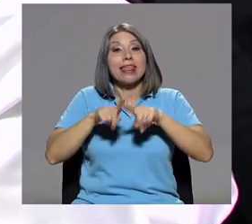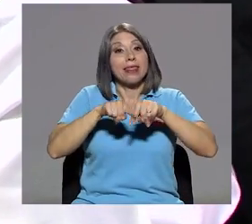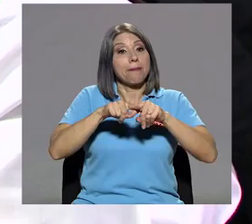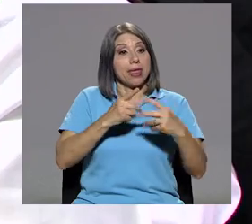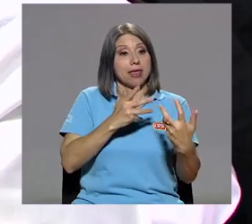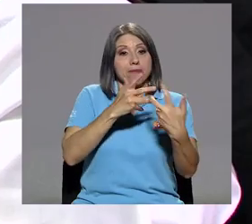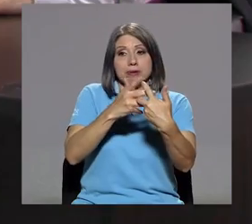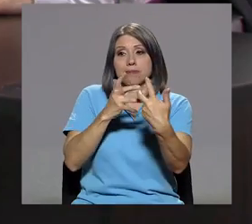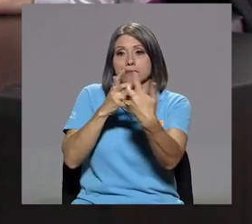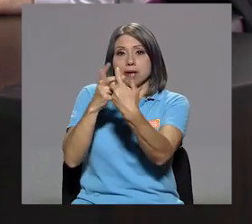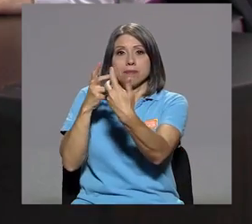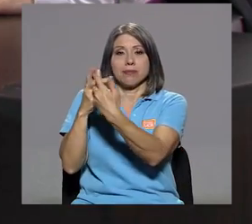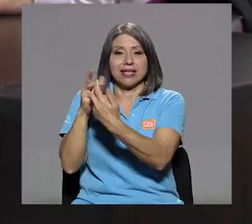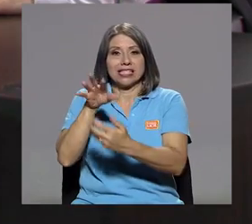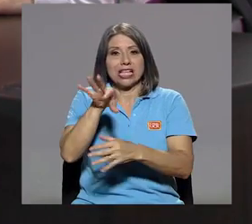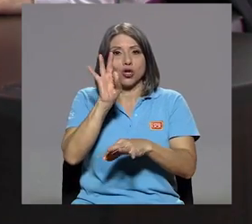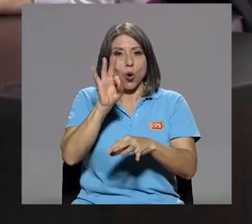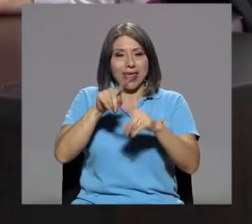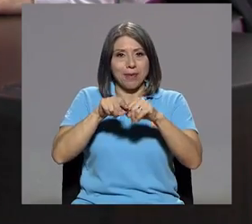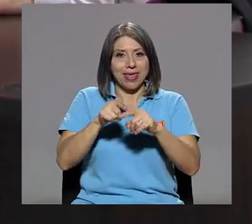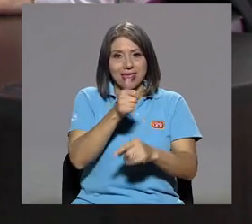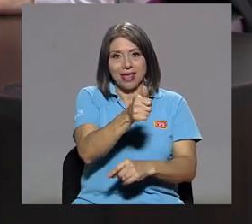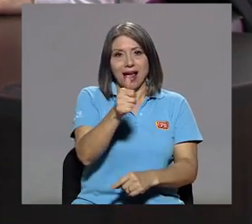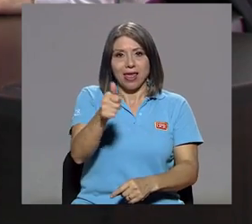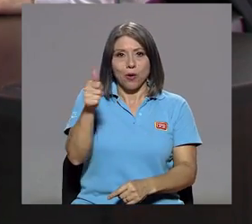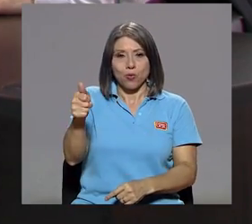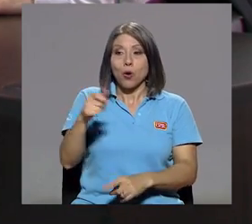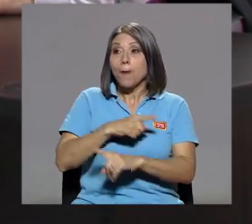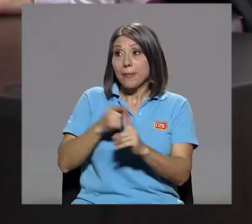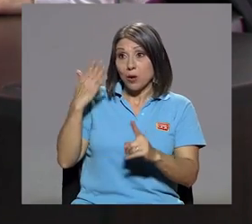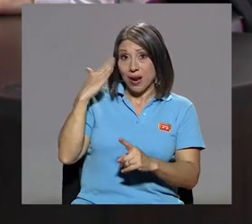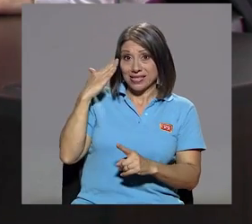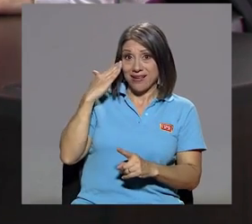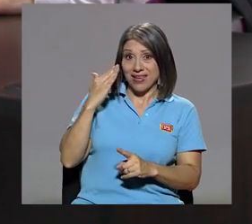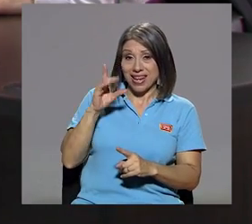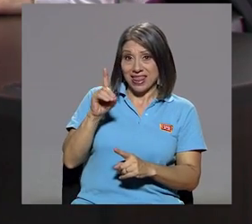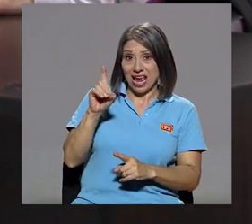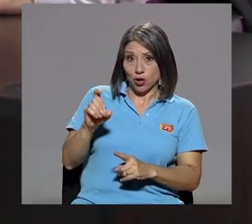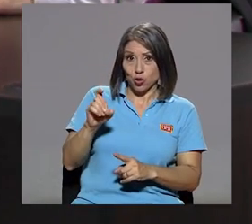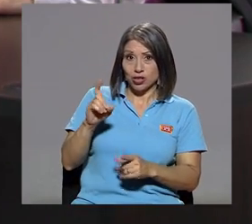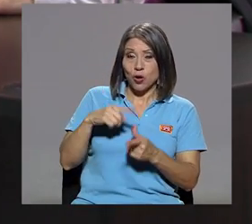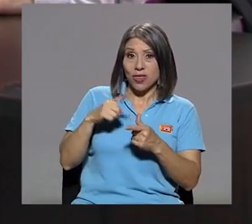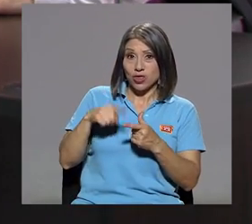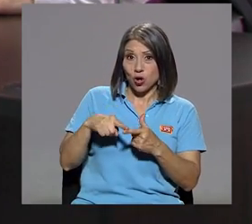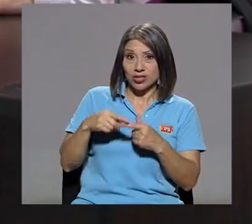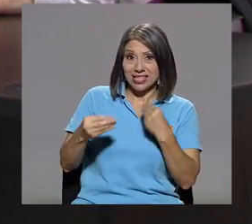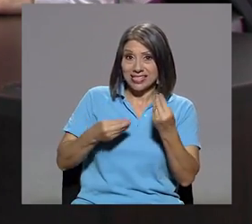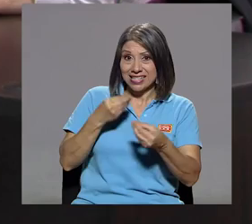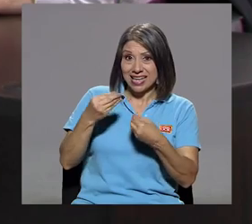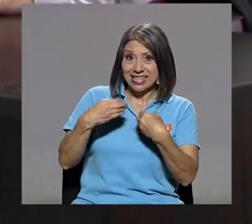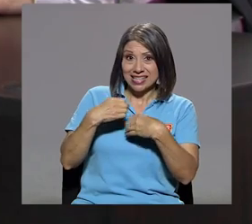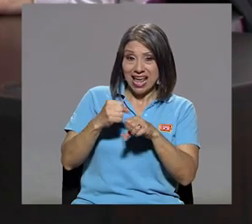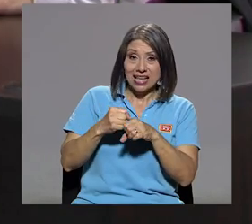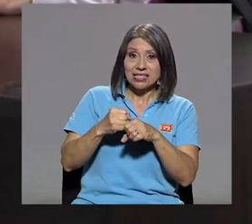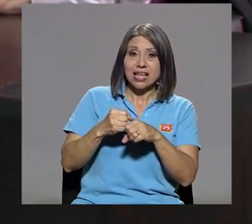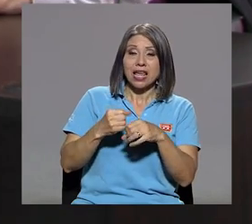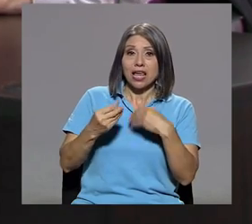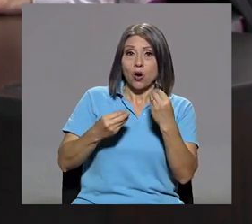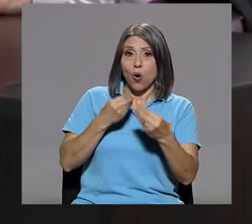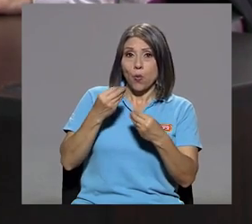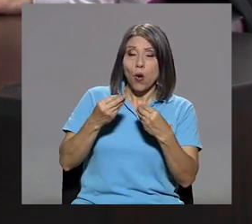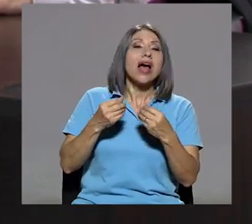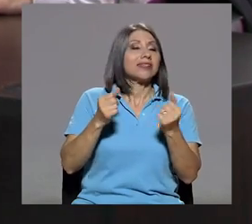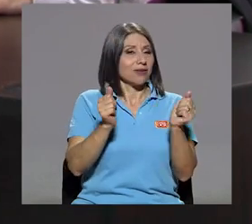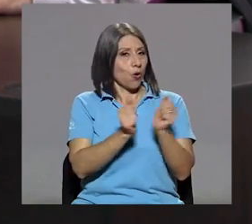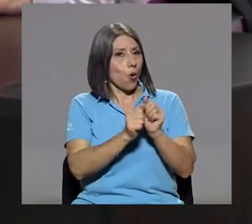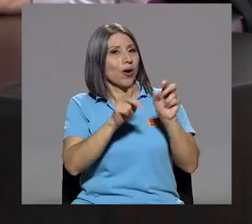cada paciente. Pero principalmente para diagnosticar, igual es como desde afuera, ¿verdad? Sí, a través todo de se los hace diferentes durante el exámenes. Correcto. Y